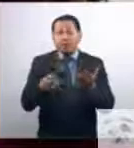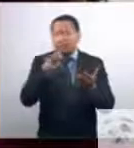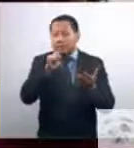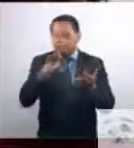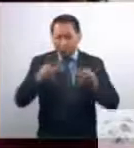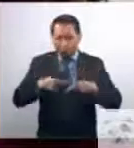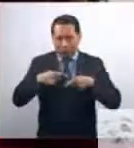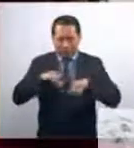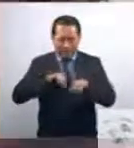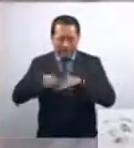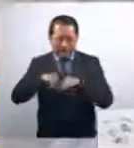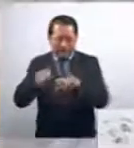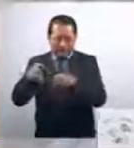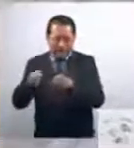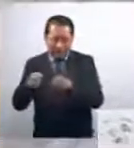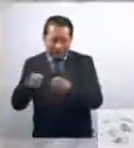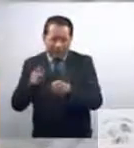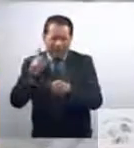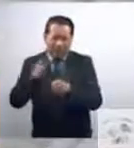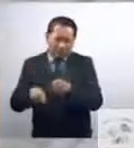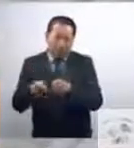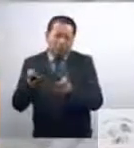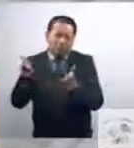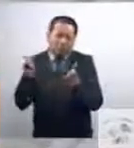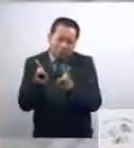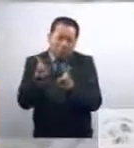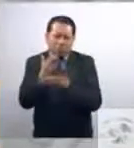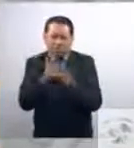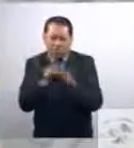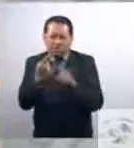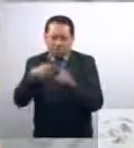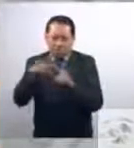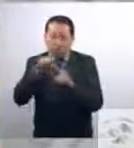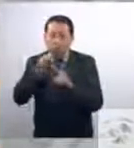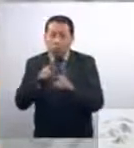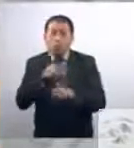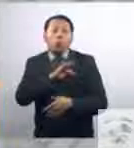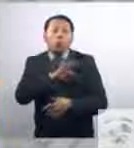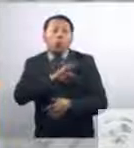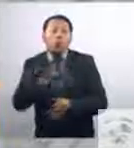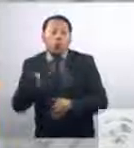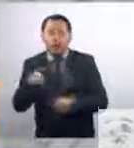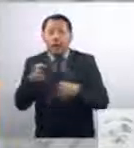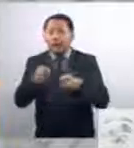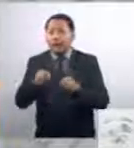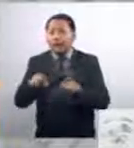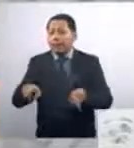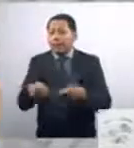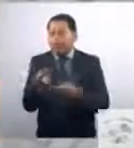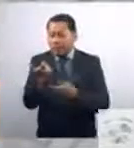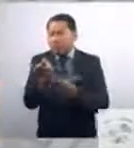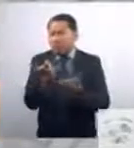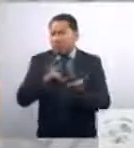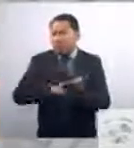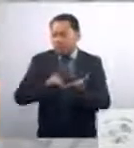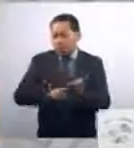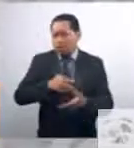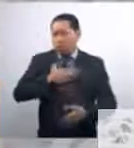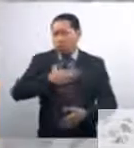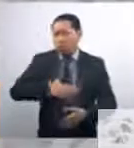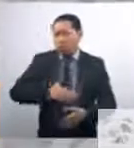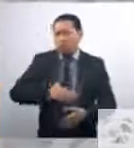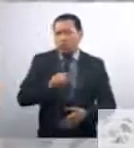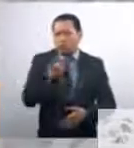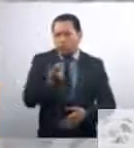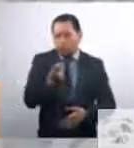leche, especialmente los pequeños y medianos productores, tengan la posibilidad de vender su leche a un precio justo, o por lo menos